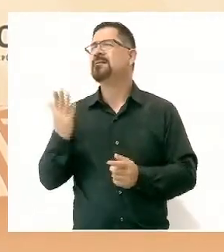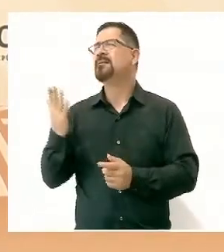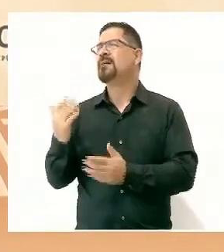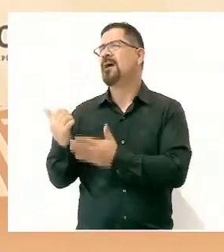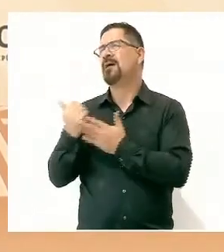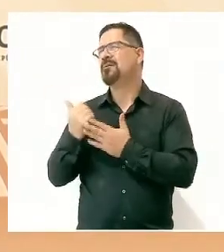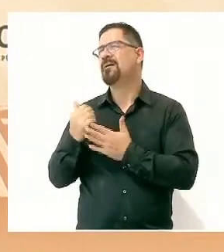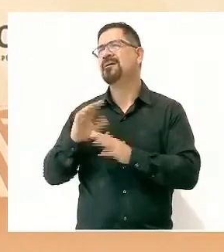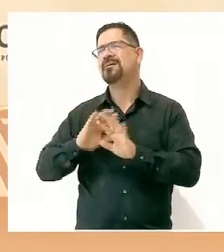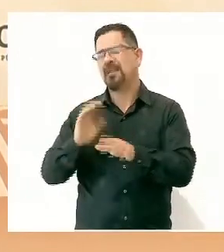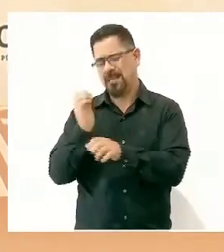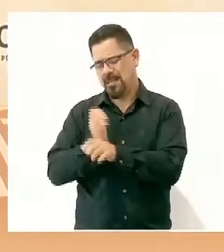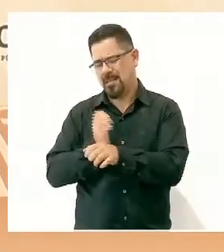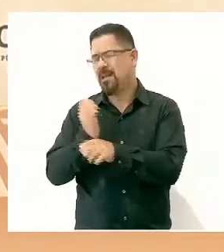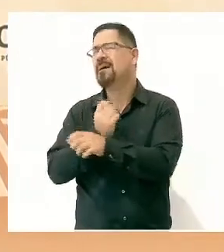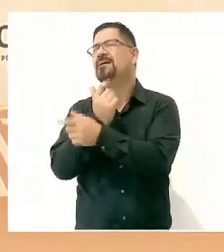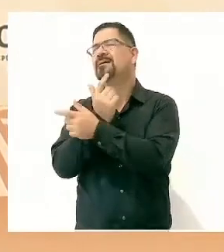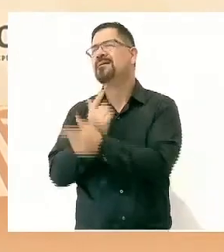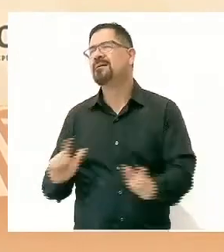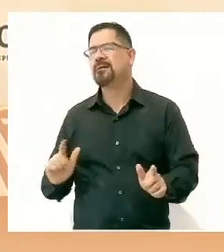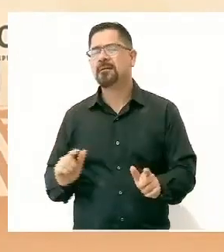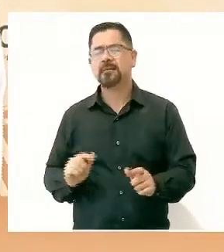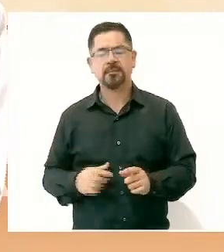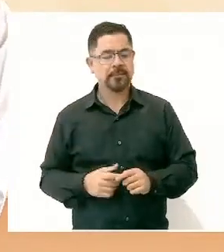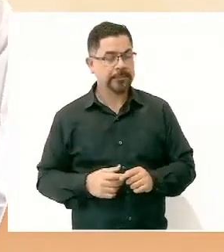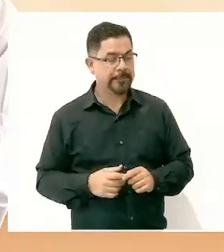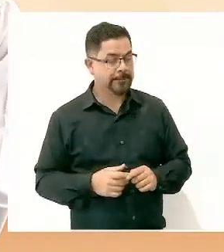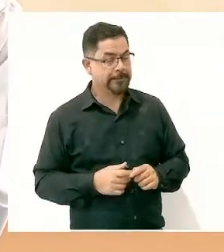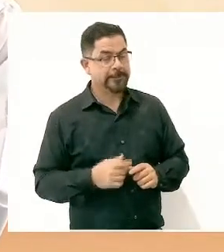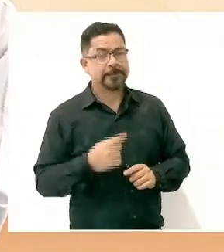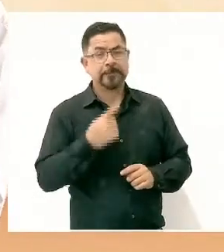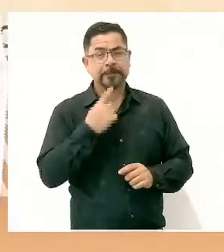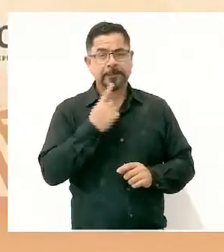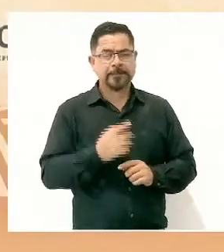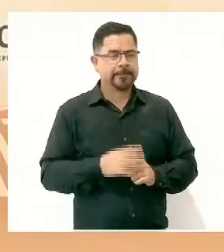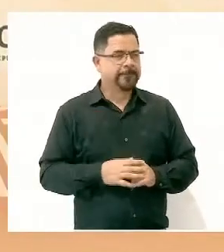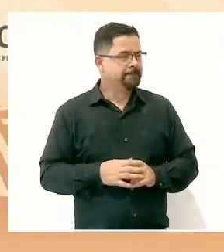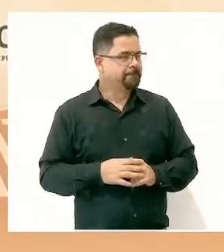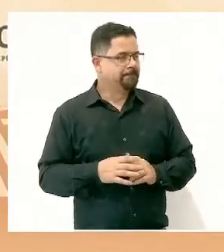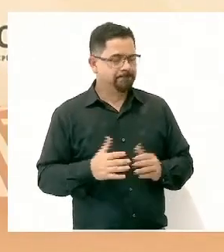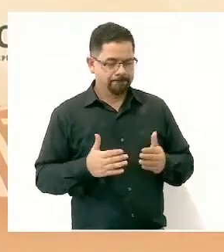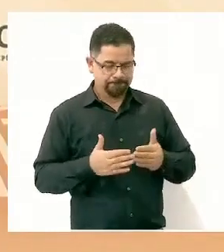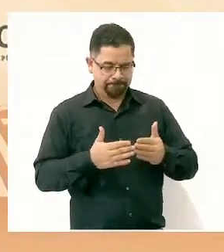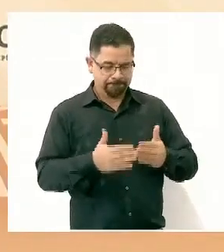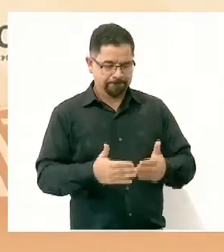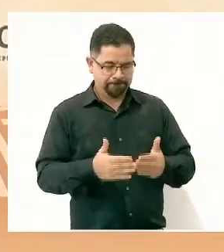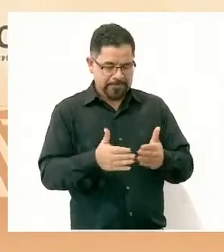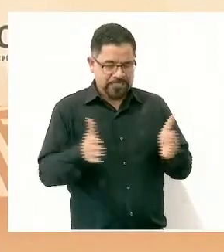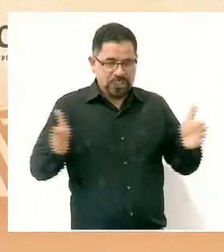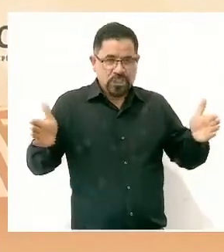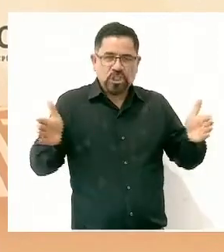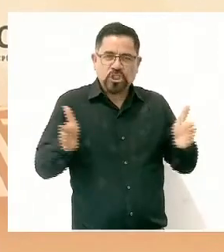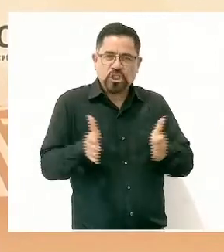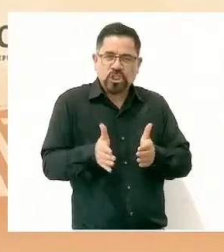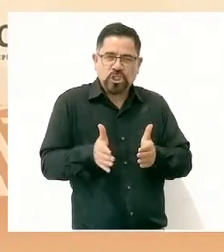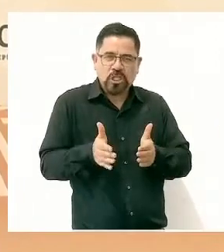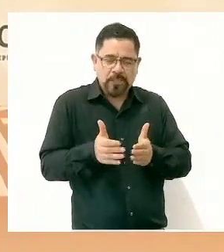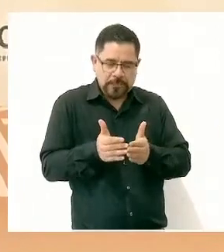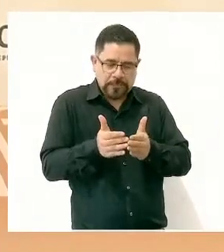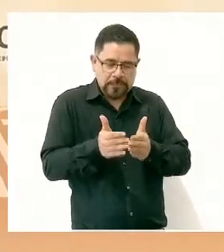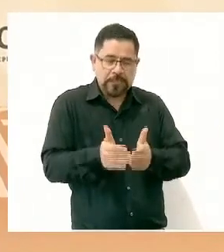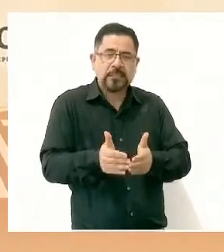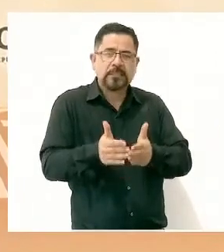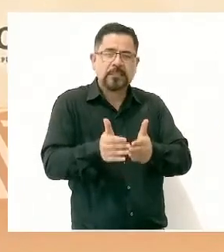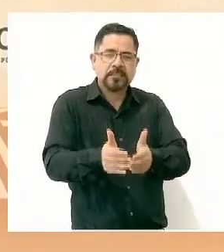liberara. Como no había espacio suficiente en la lancha en que se